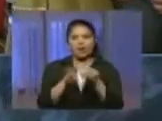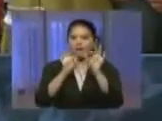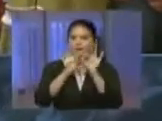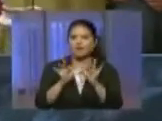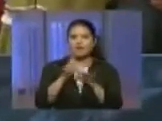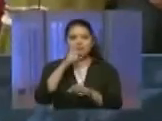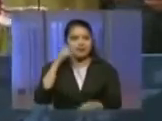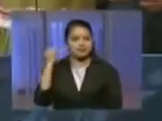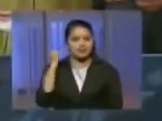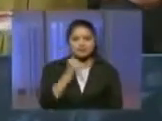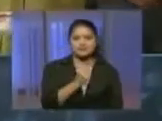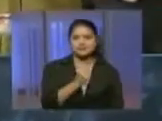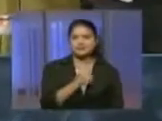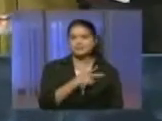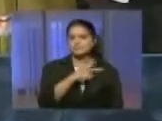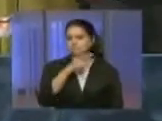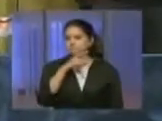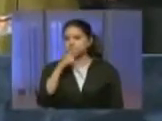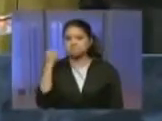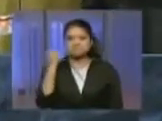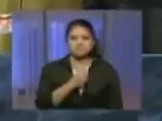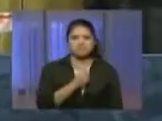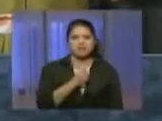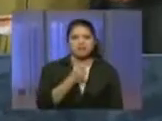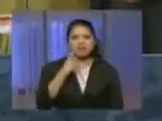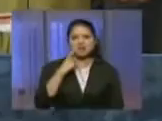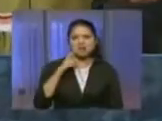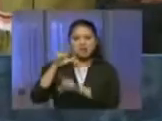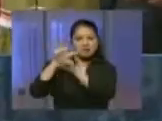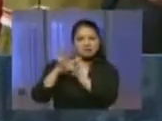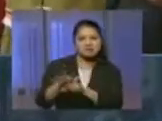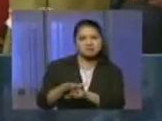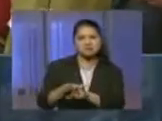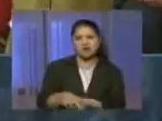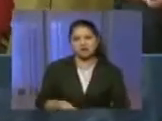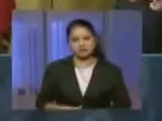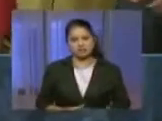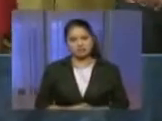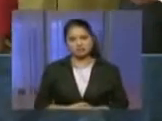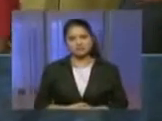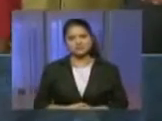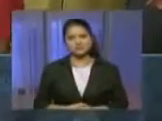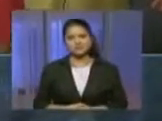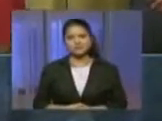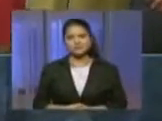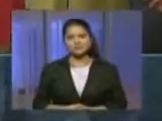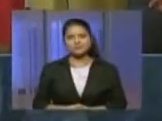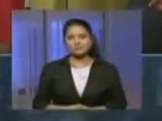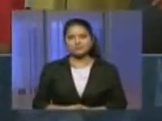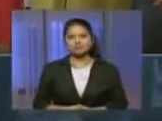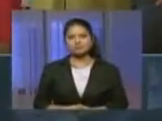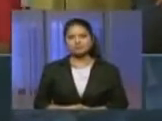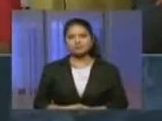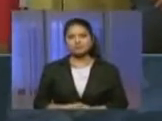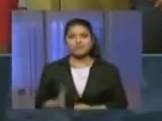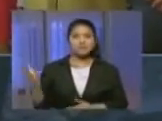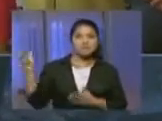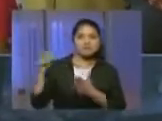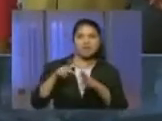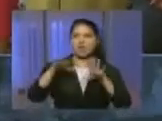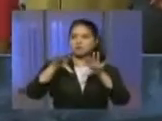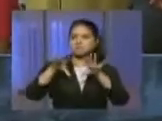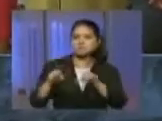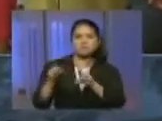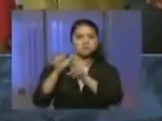asesina criminal racista con que vinieron a capturar a perseguir